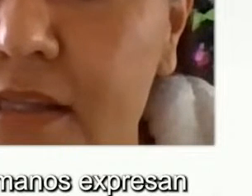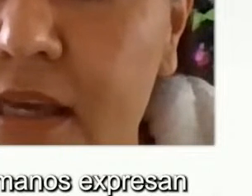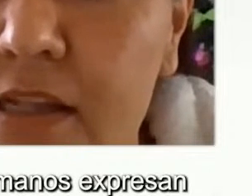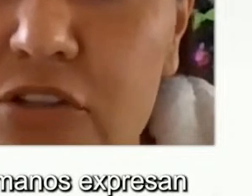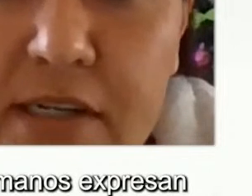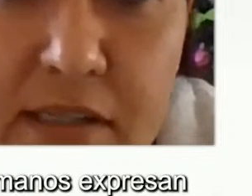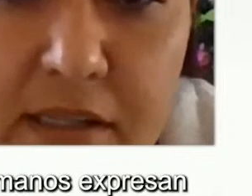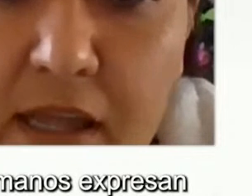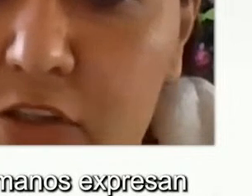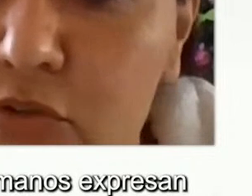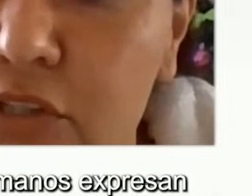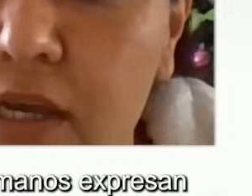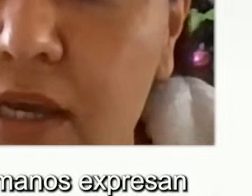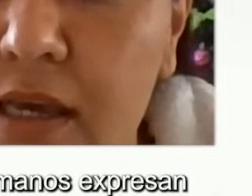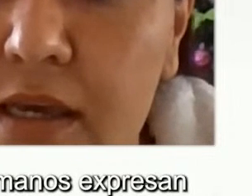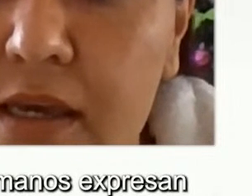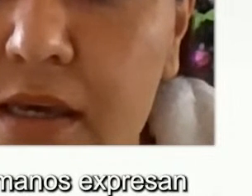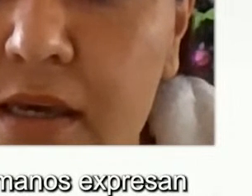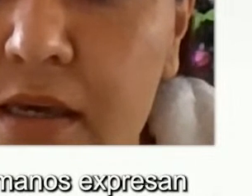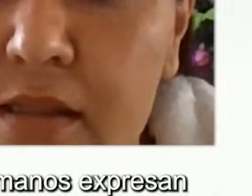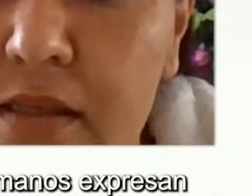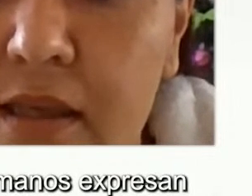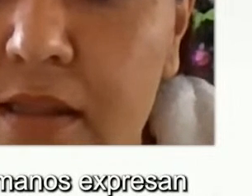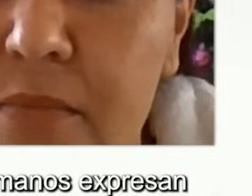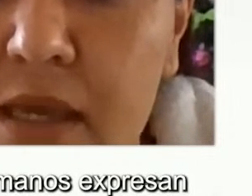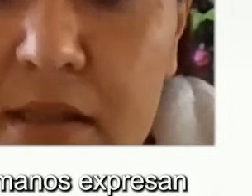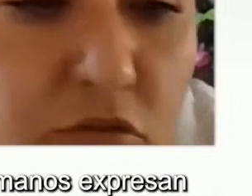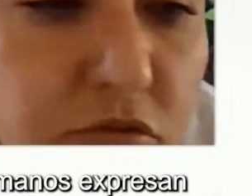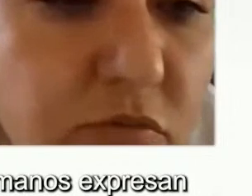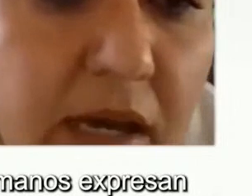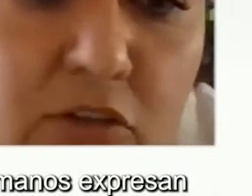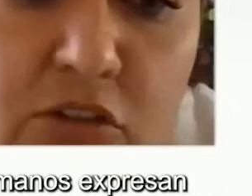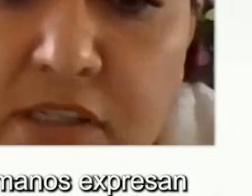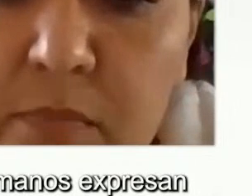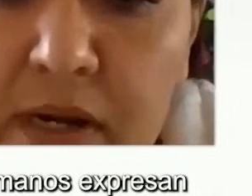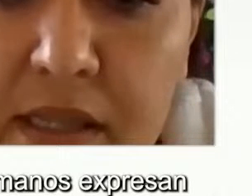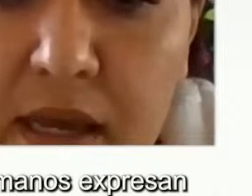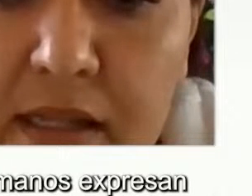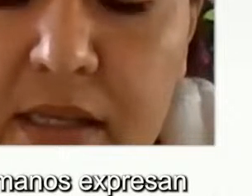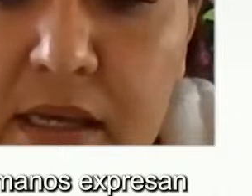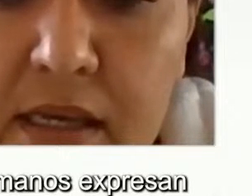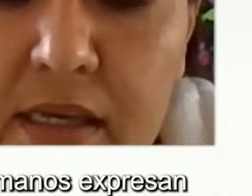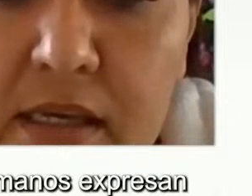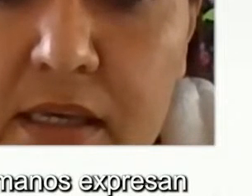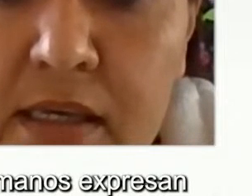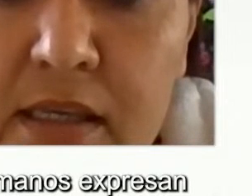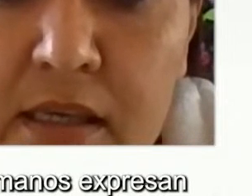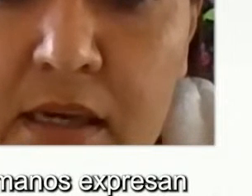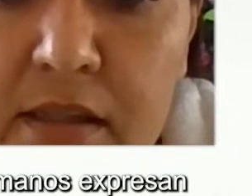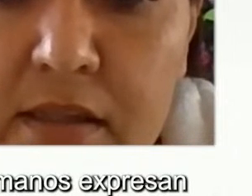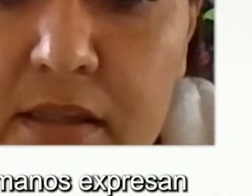Las artesanías, los artesanos, que también con sus manos expresan